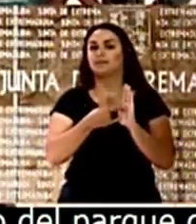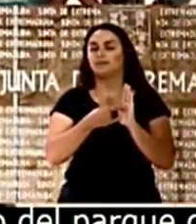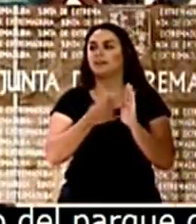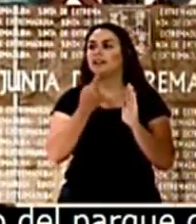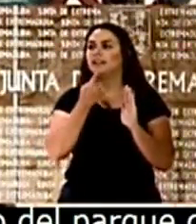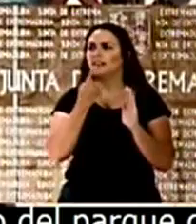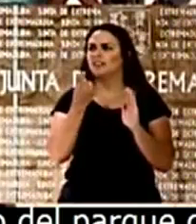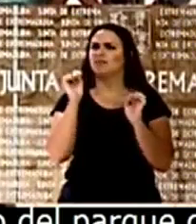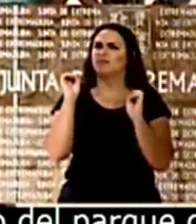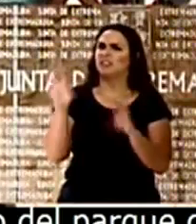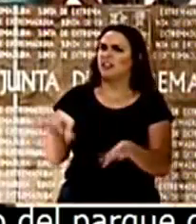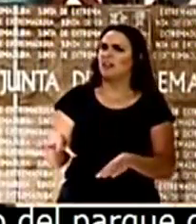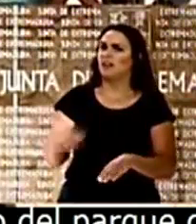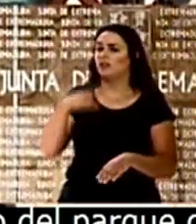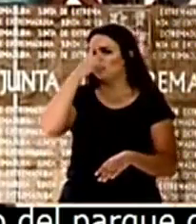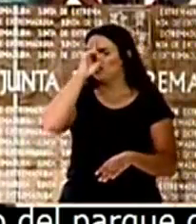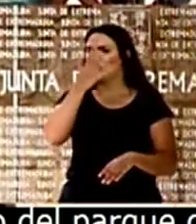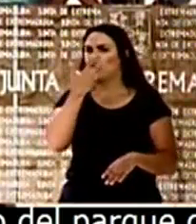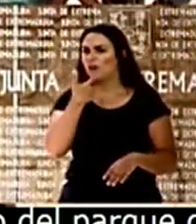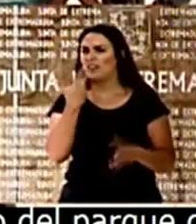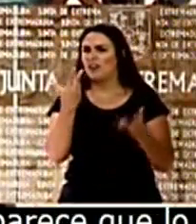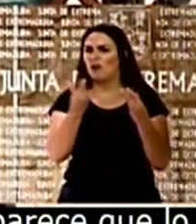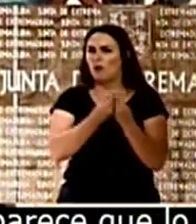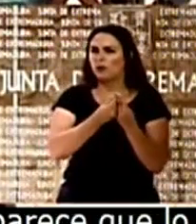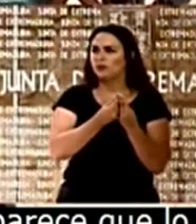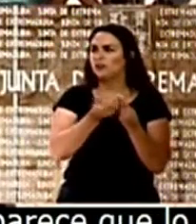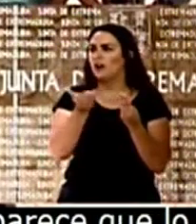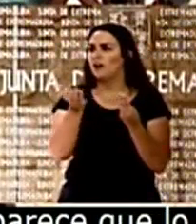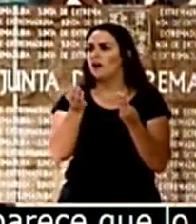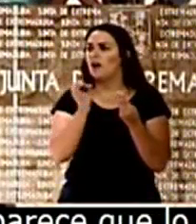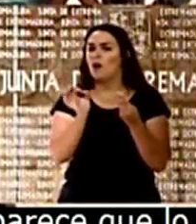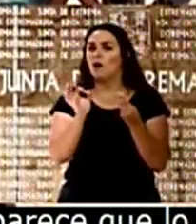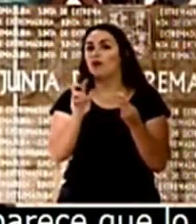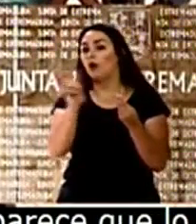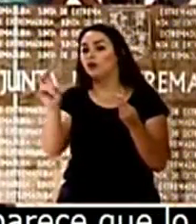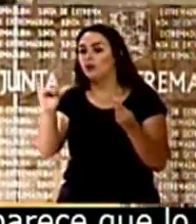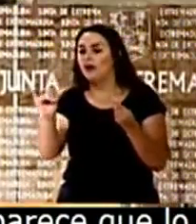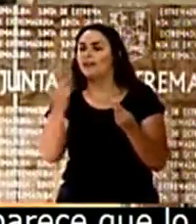lo rechaza. No sé si lo conocen como Junta y si hay otros, si nos puede confirmar.